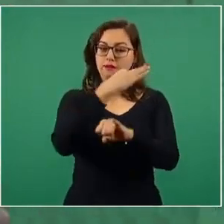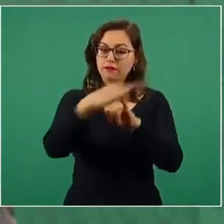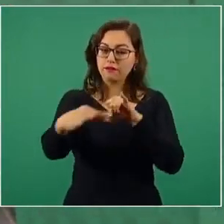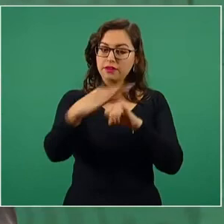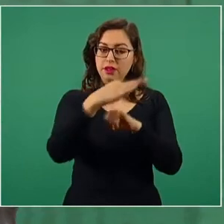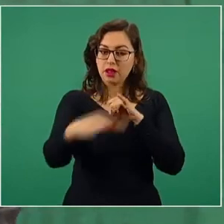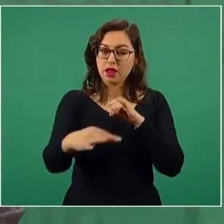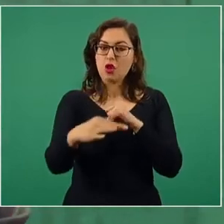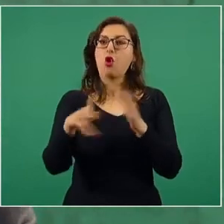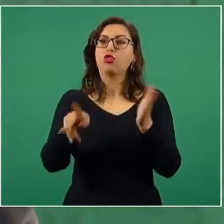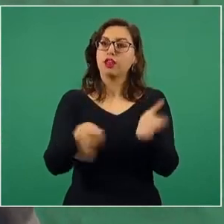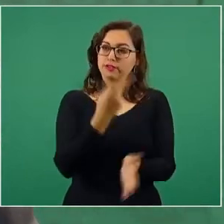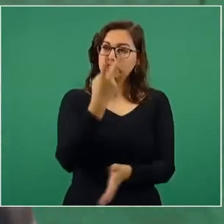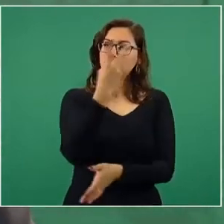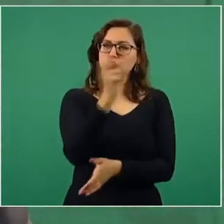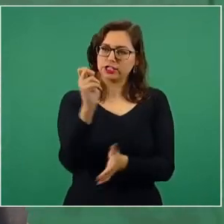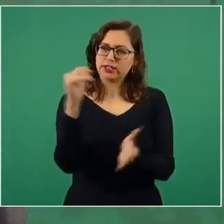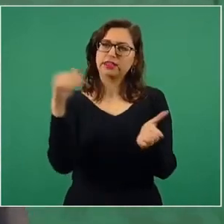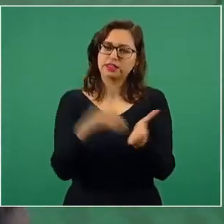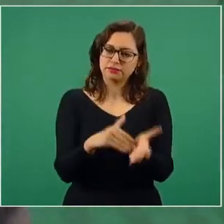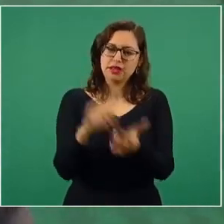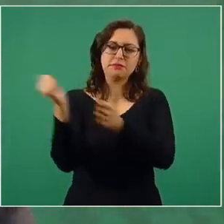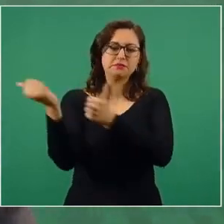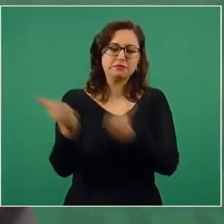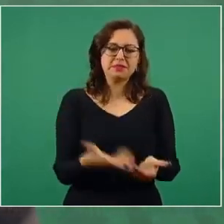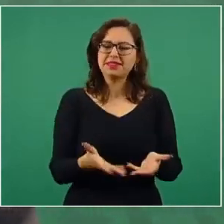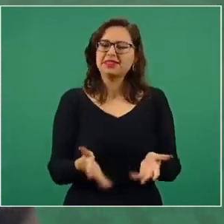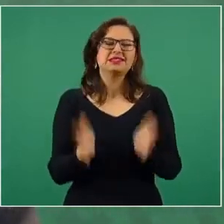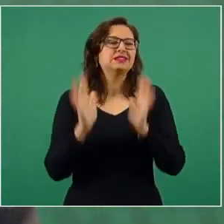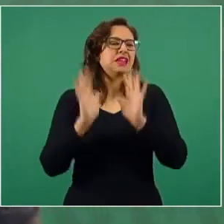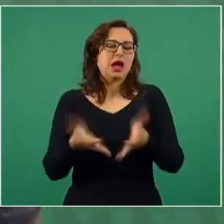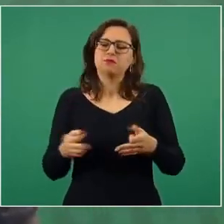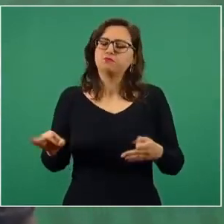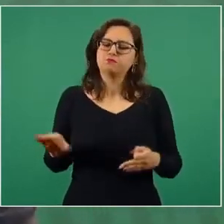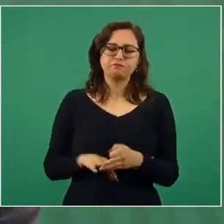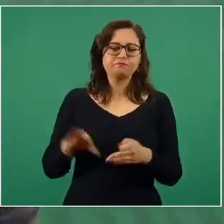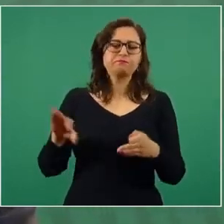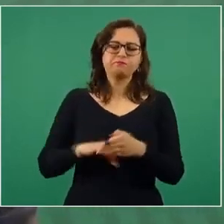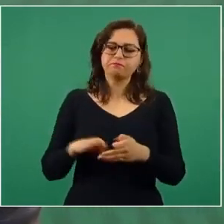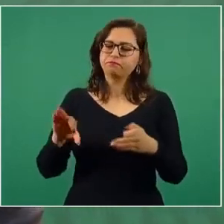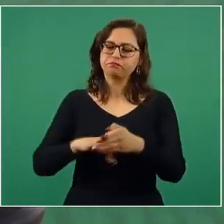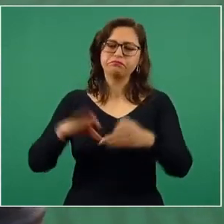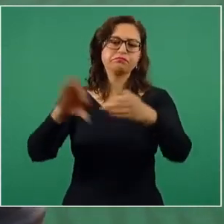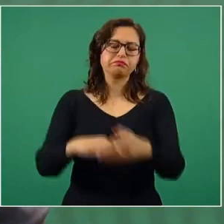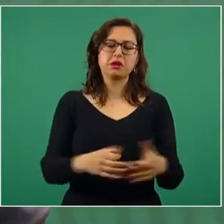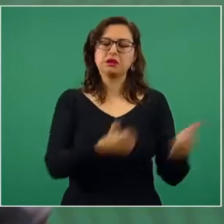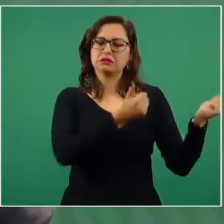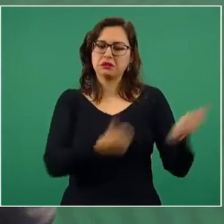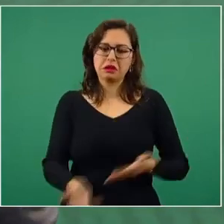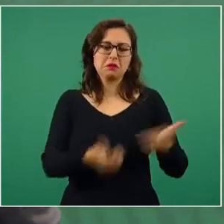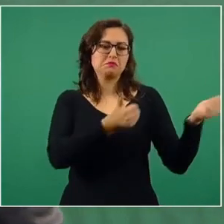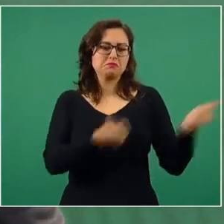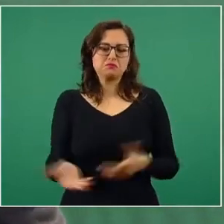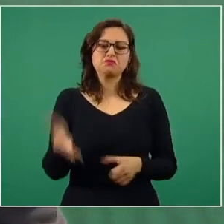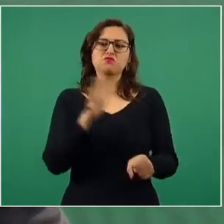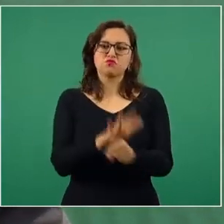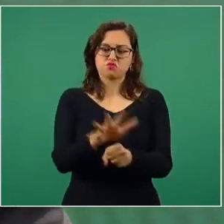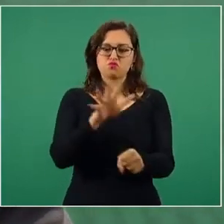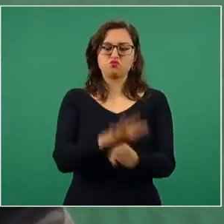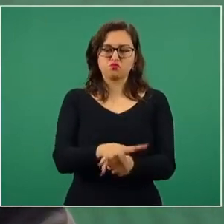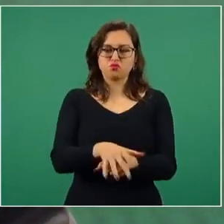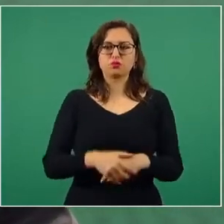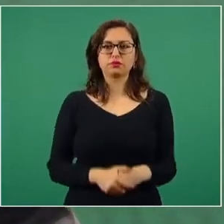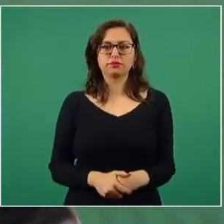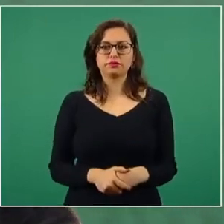otras 200 mil y bueno, ya vamos a tener dosis suficientes.